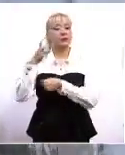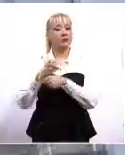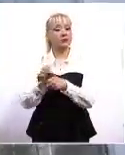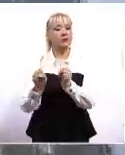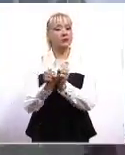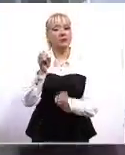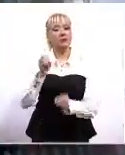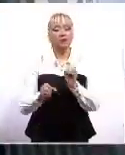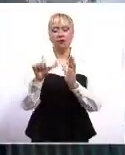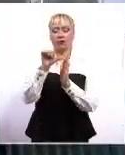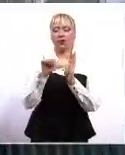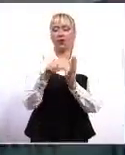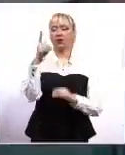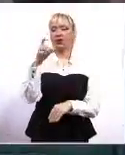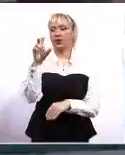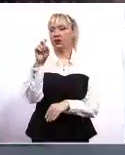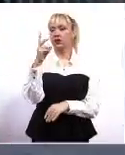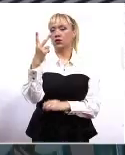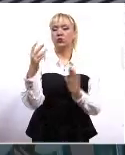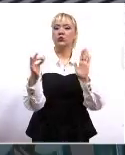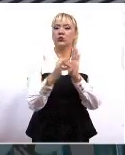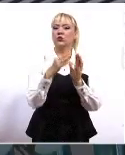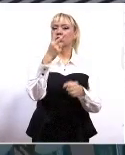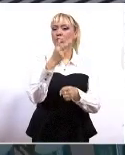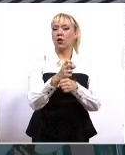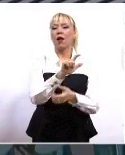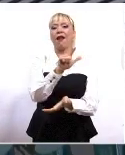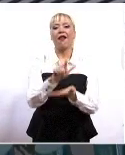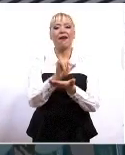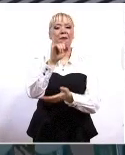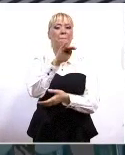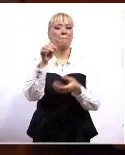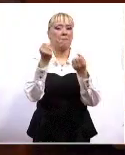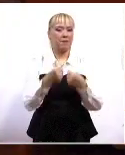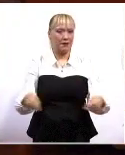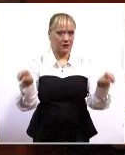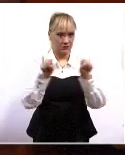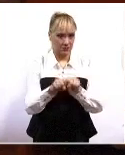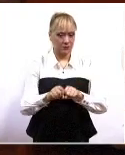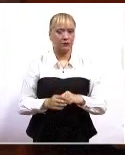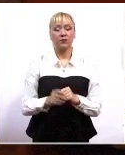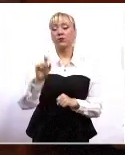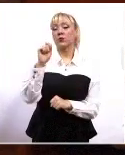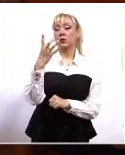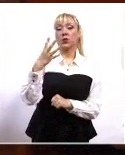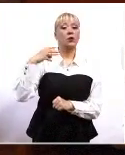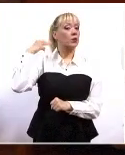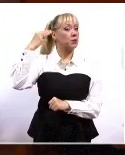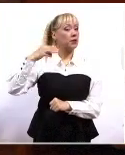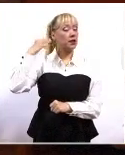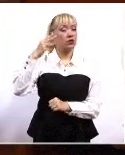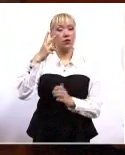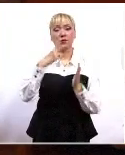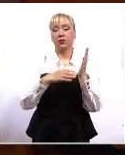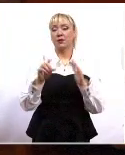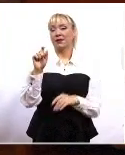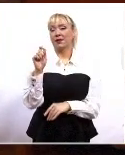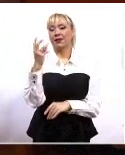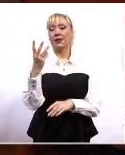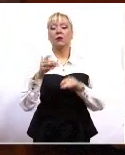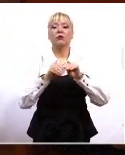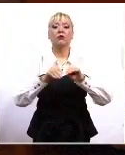del artículo 132, fracción segunda de la Ley del Seguro Social. El 24 de marzo de 2023 se publicó en el Diario